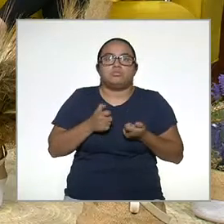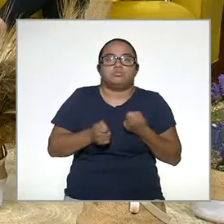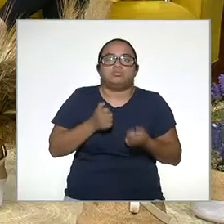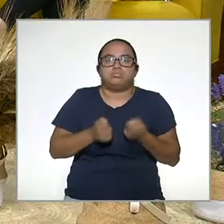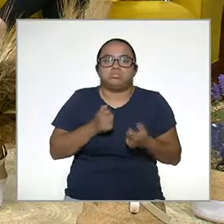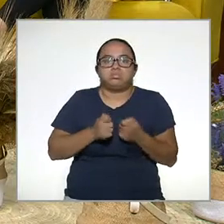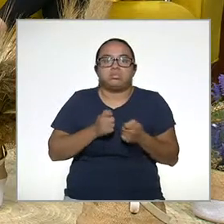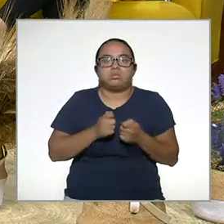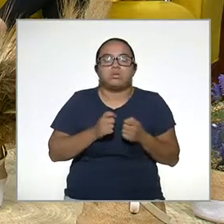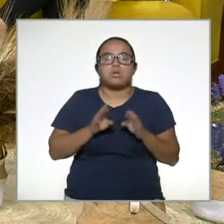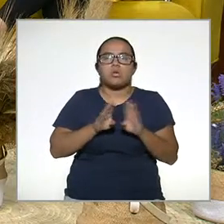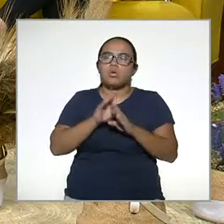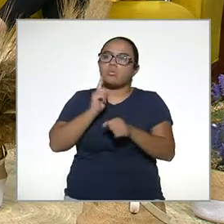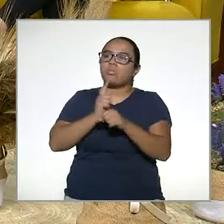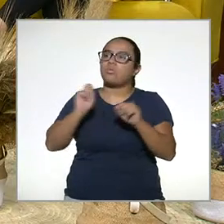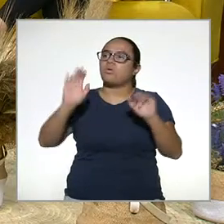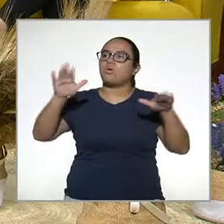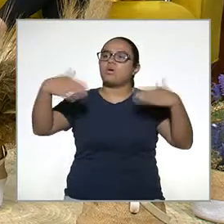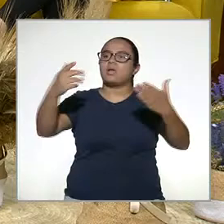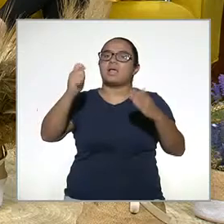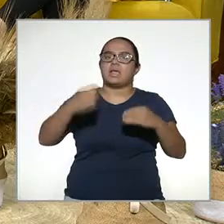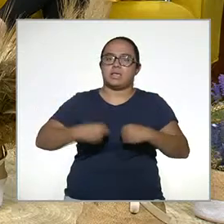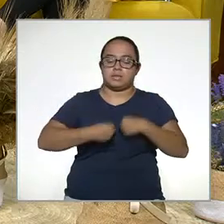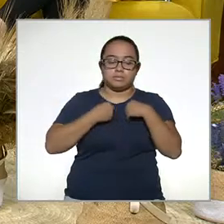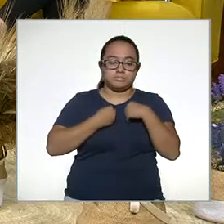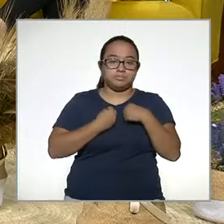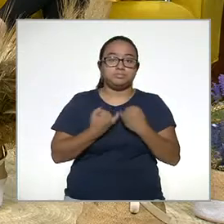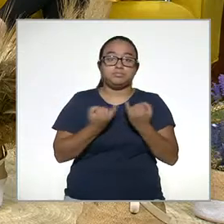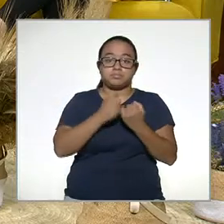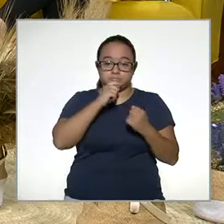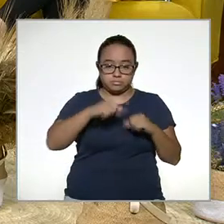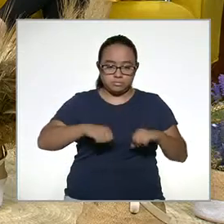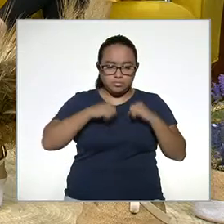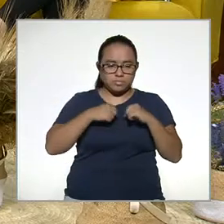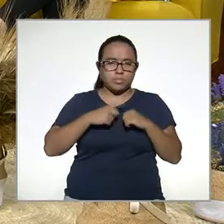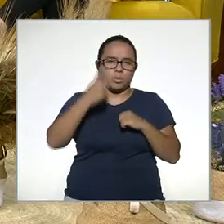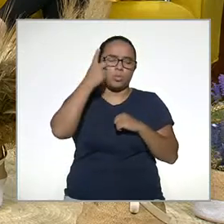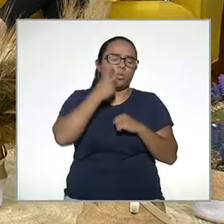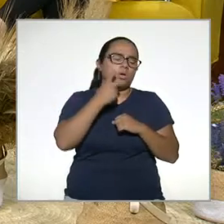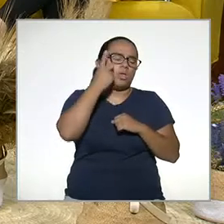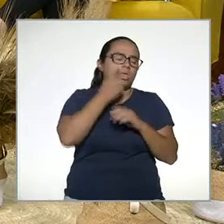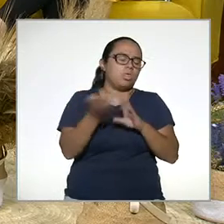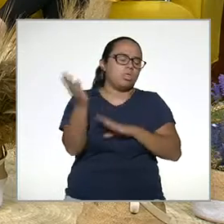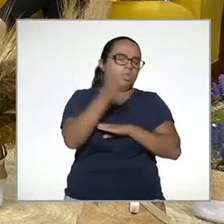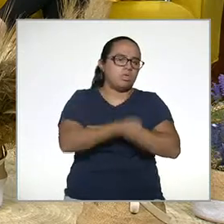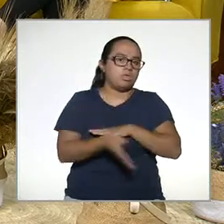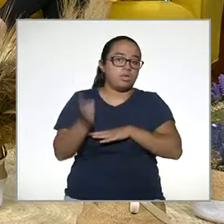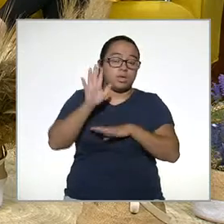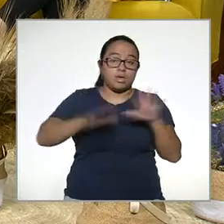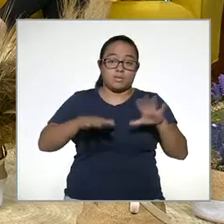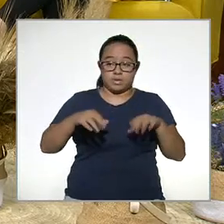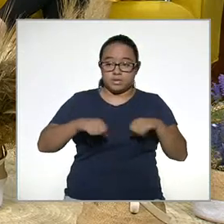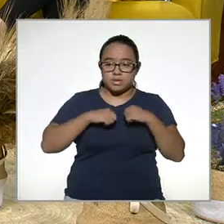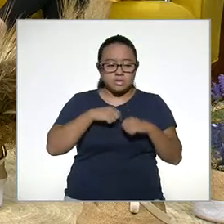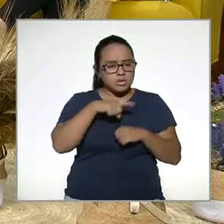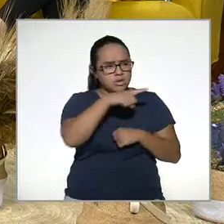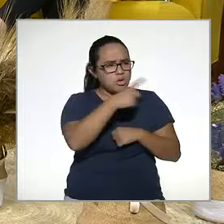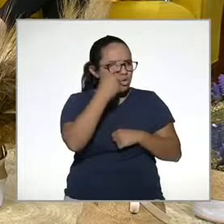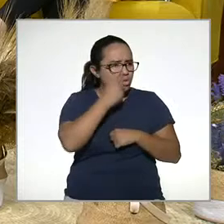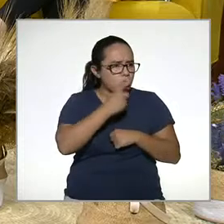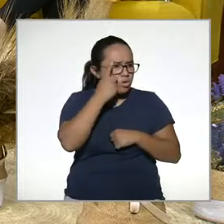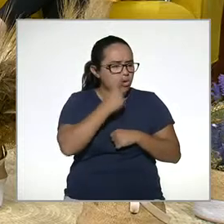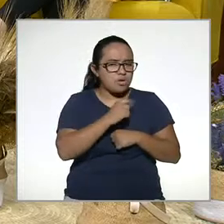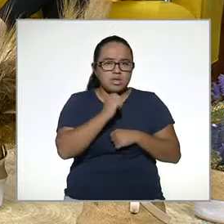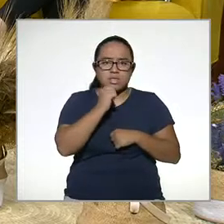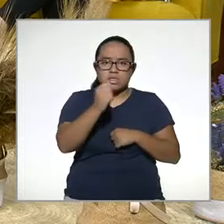encontraron el afuera, ¿no? Incluso los adolescentes se desvelaban, los papás se quejaban mucho de que los adolescentes no dormían, porque